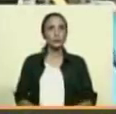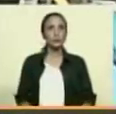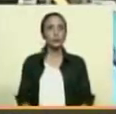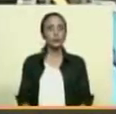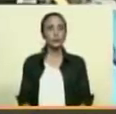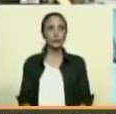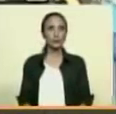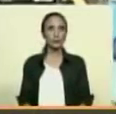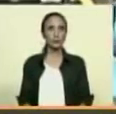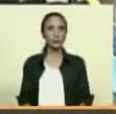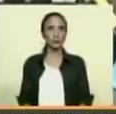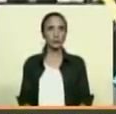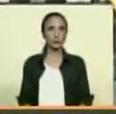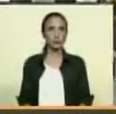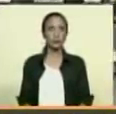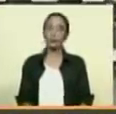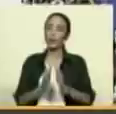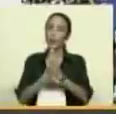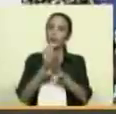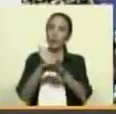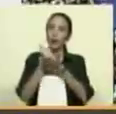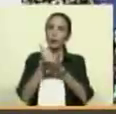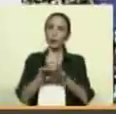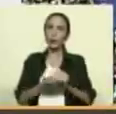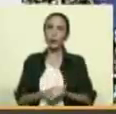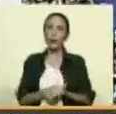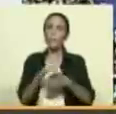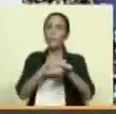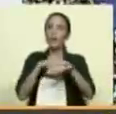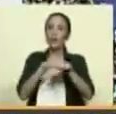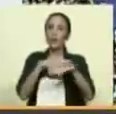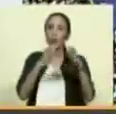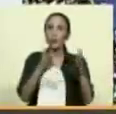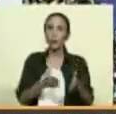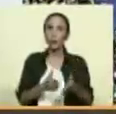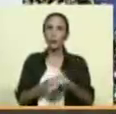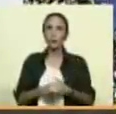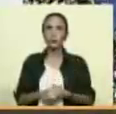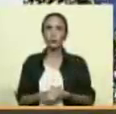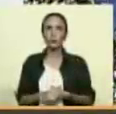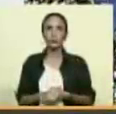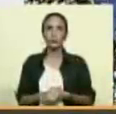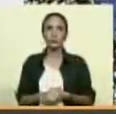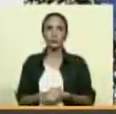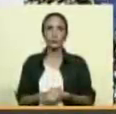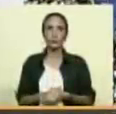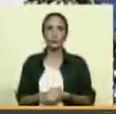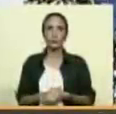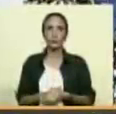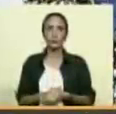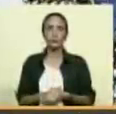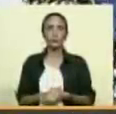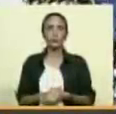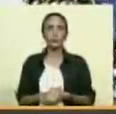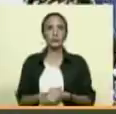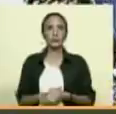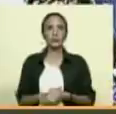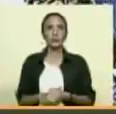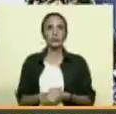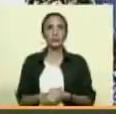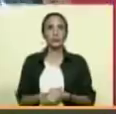Más allá, por favor, ayúdenme aquí, ministro Márquez, por favor. Escalón, ayúdenme aquí, por favor. Con esta familia y este